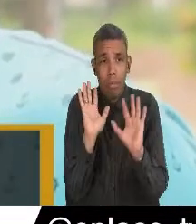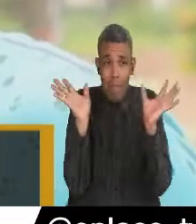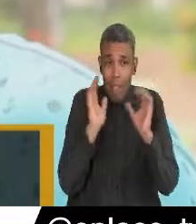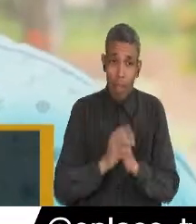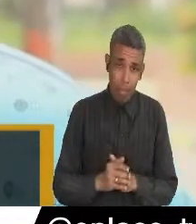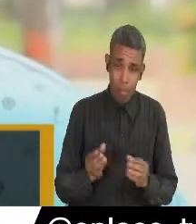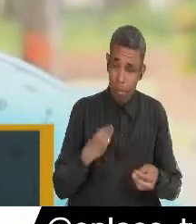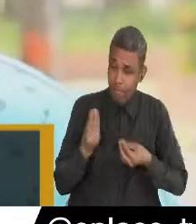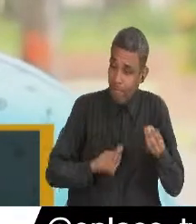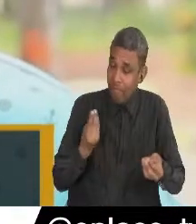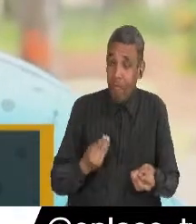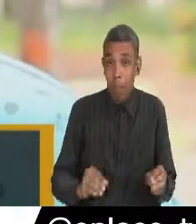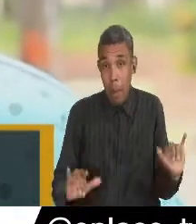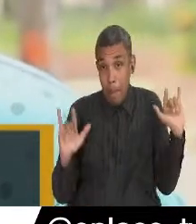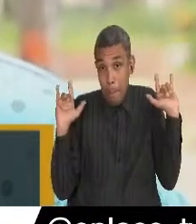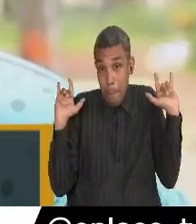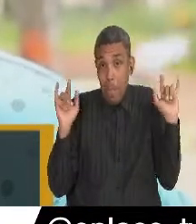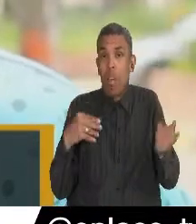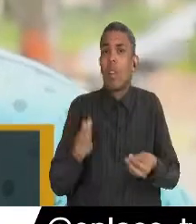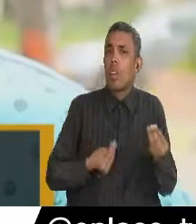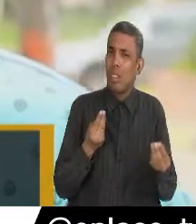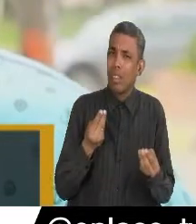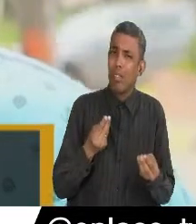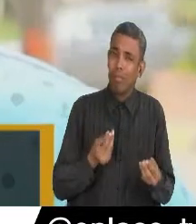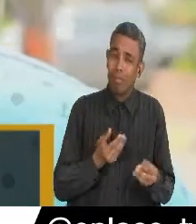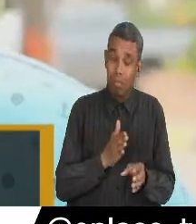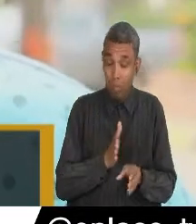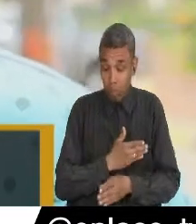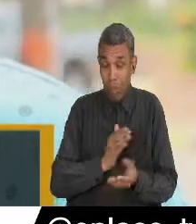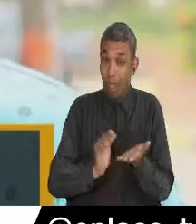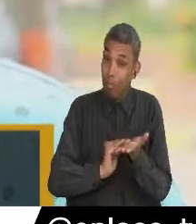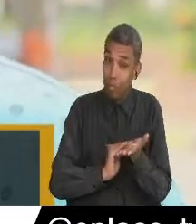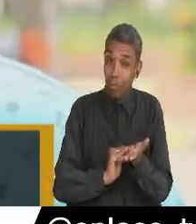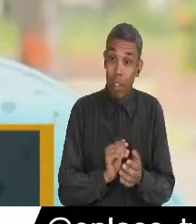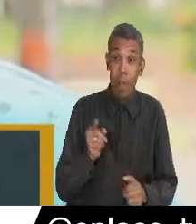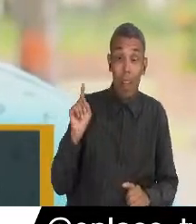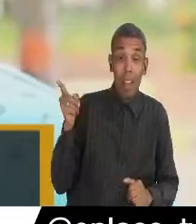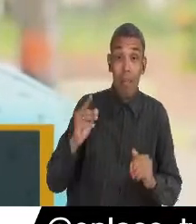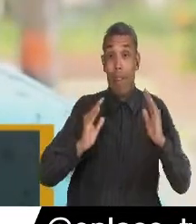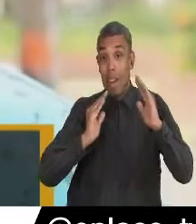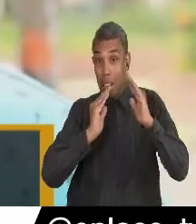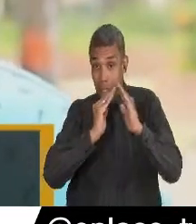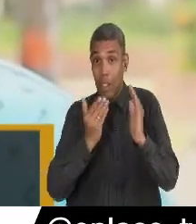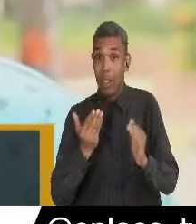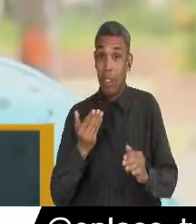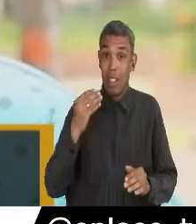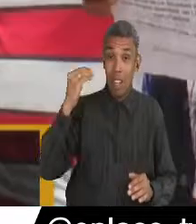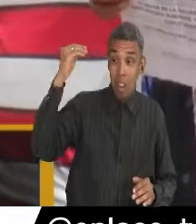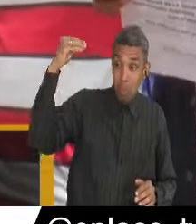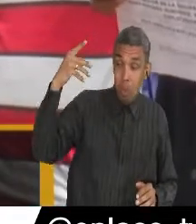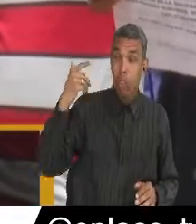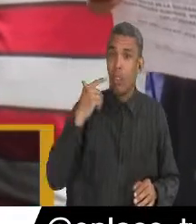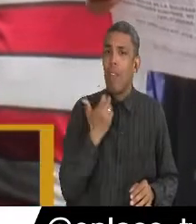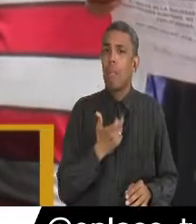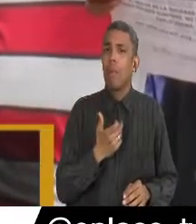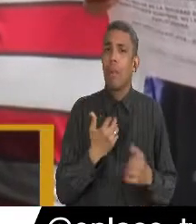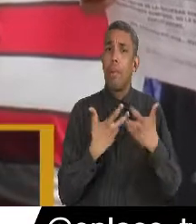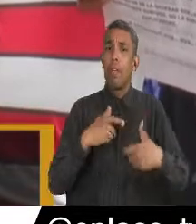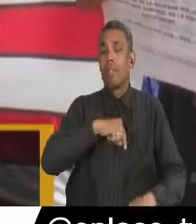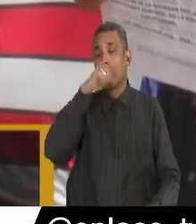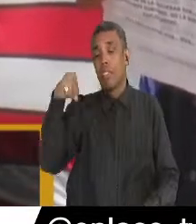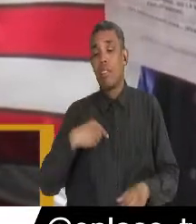hacemos nada. Entonces mi llamado es, solucionemos, porque a mí ya me van a cortar la luz, no he podido pagar el recibo de la luz y todos miramos la gotera en